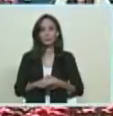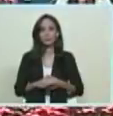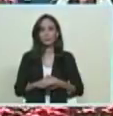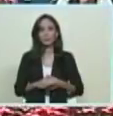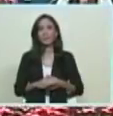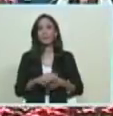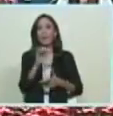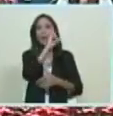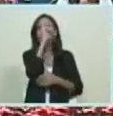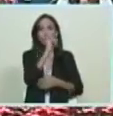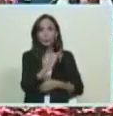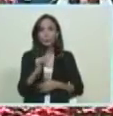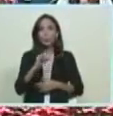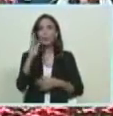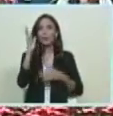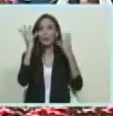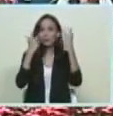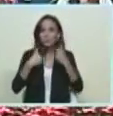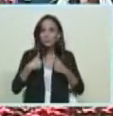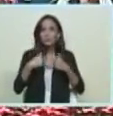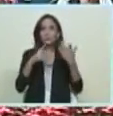¡Que viva el Zulia!